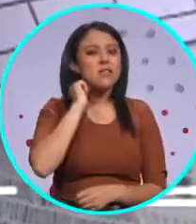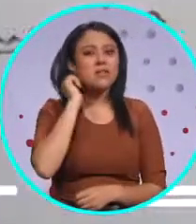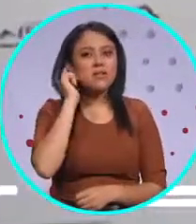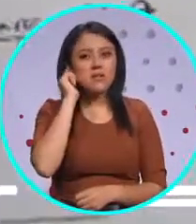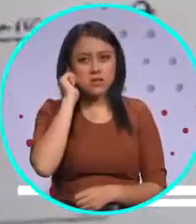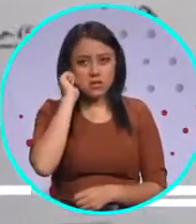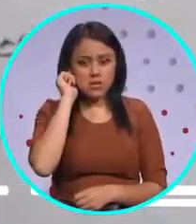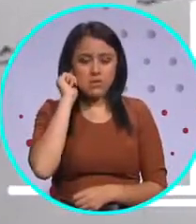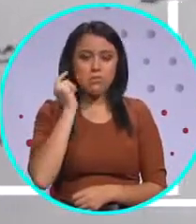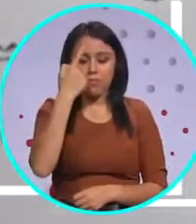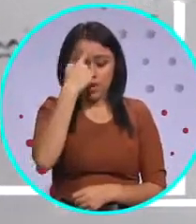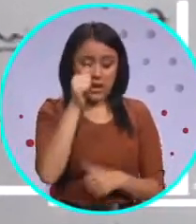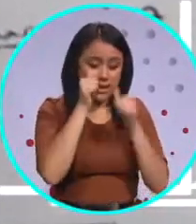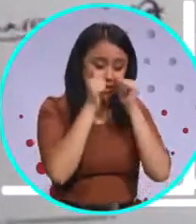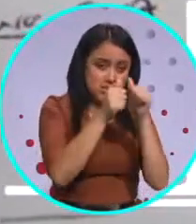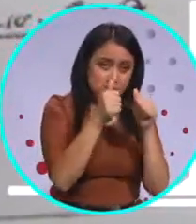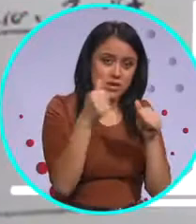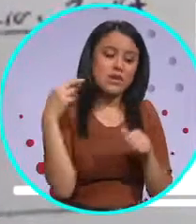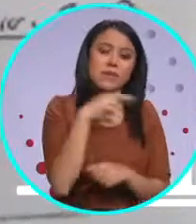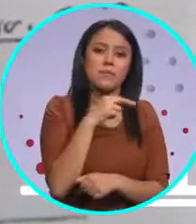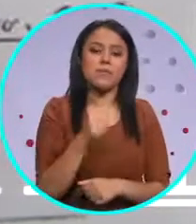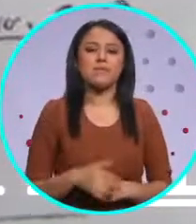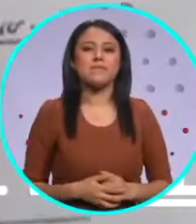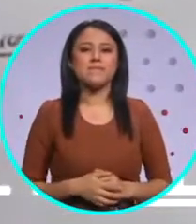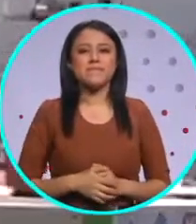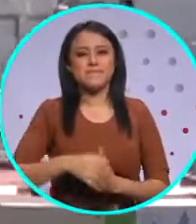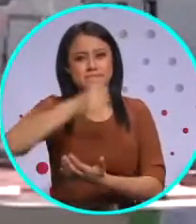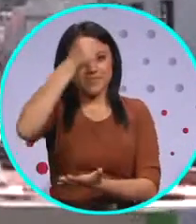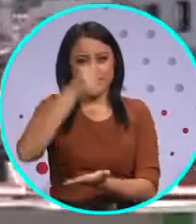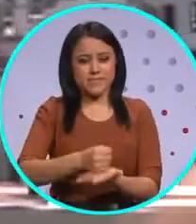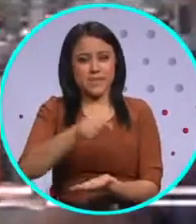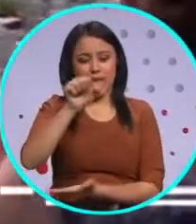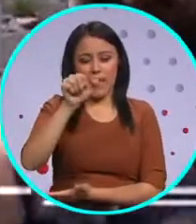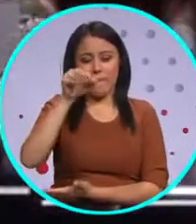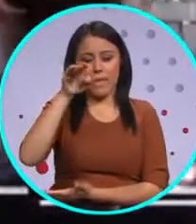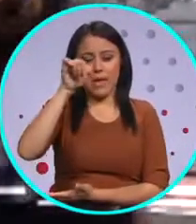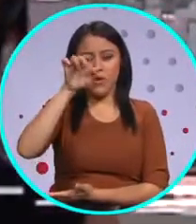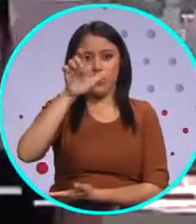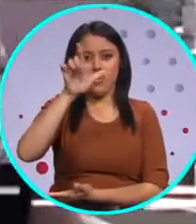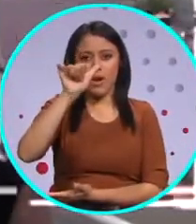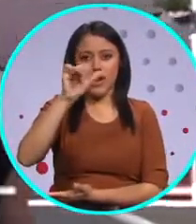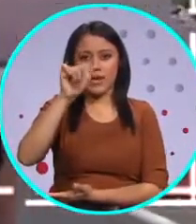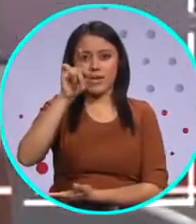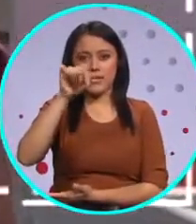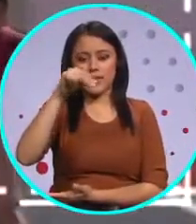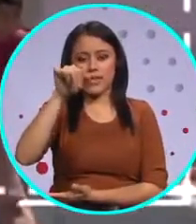hidalguenses para recibir atención inmediata para quien corresponda y manuel castañeda